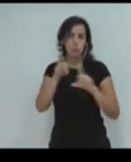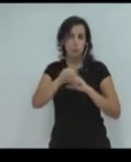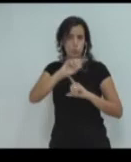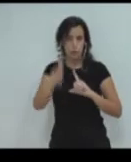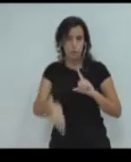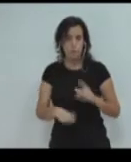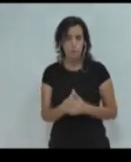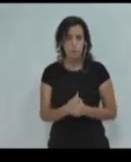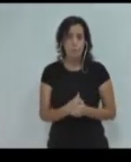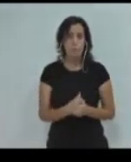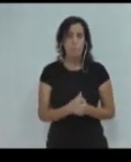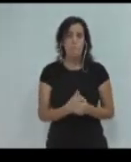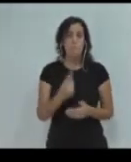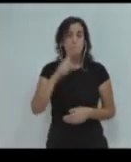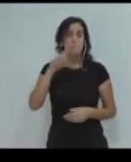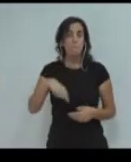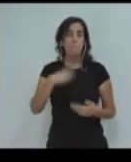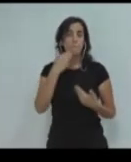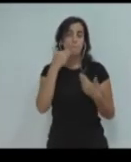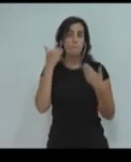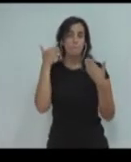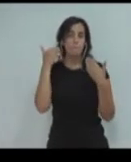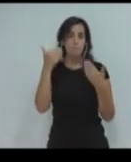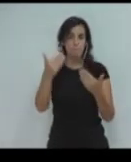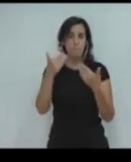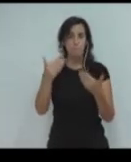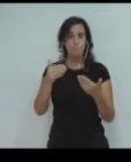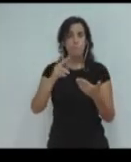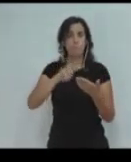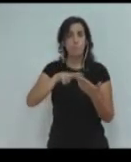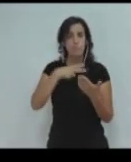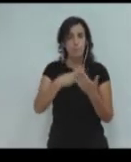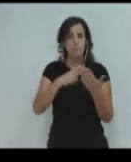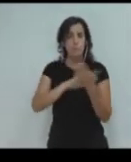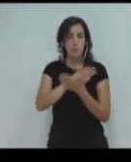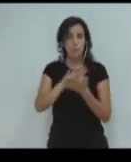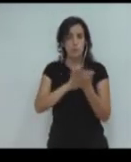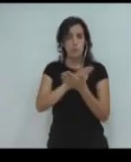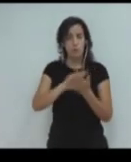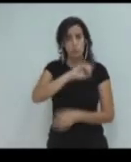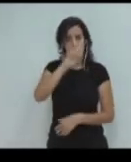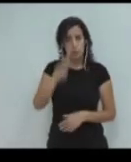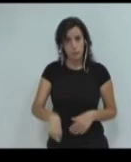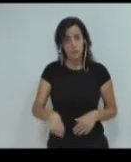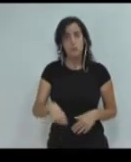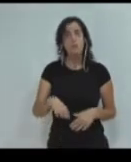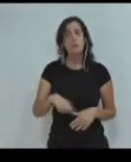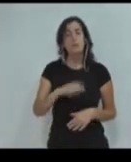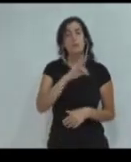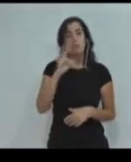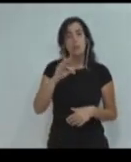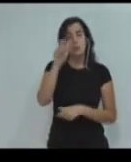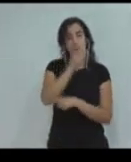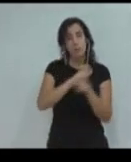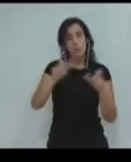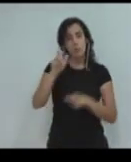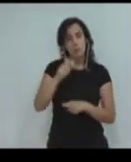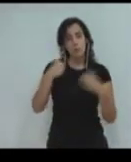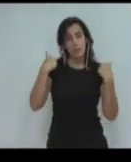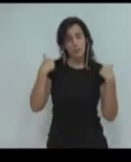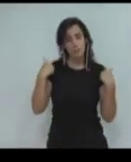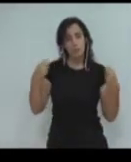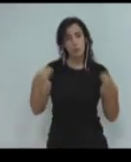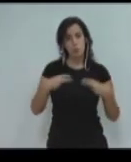YouTube. Dar las gracias a las intérpretes de lengua de signo, a las personas que realizan